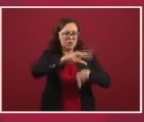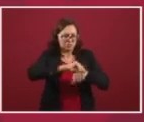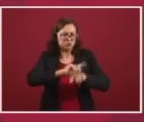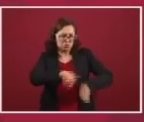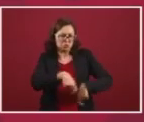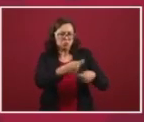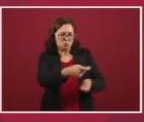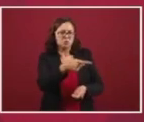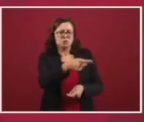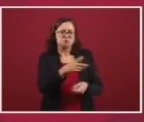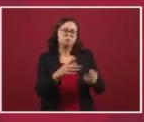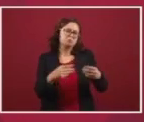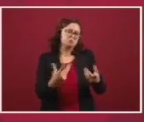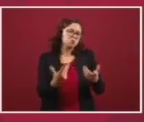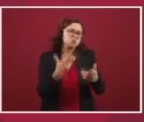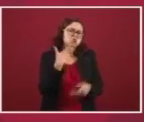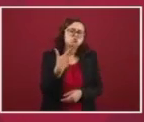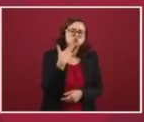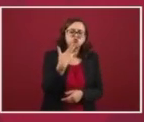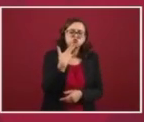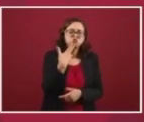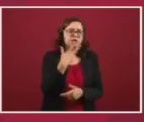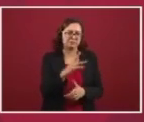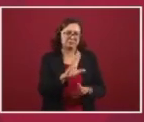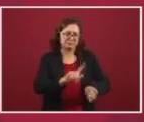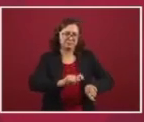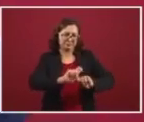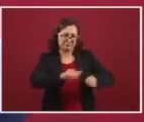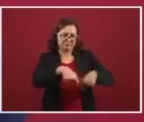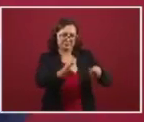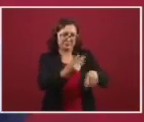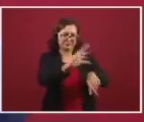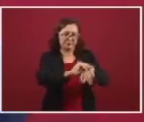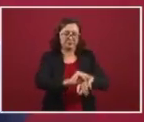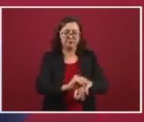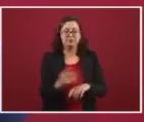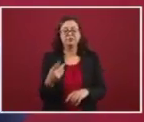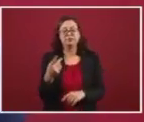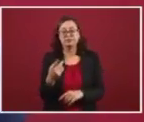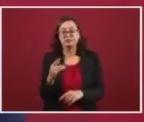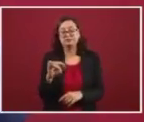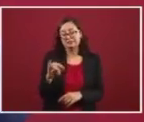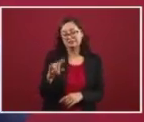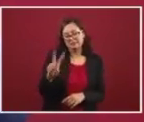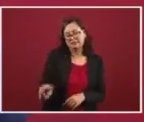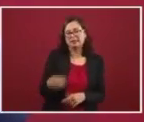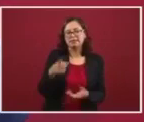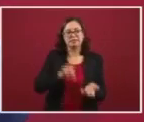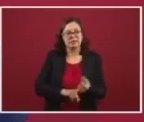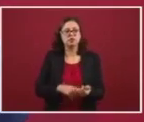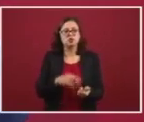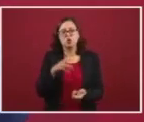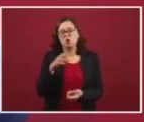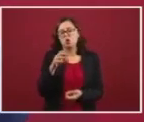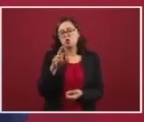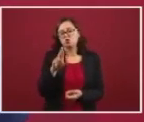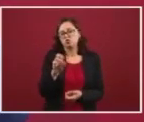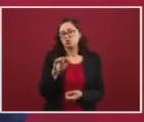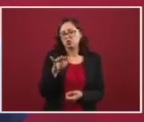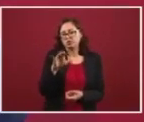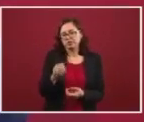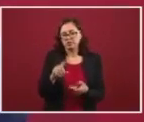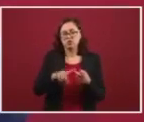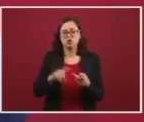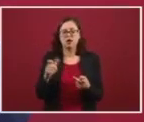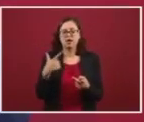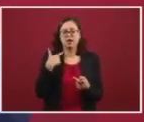bienes. Y en esa búsqueda pues salieron las de que comentan de Rocío Orozco, también salieron las del ex senador Gerardo